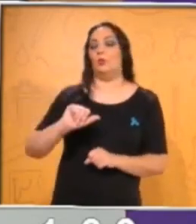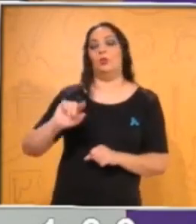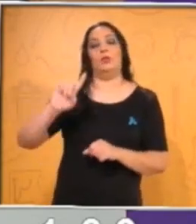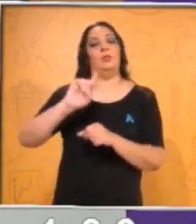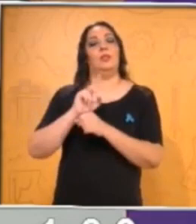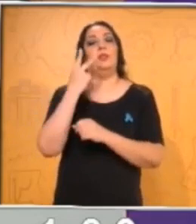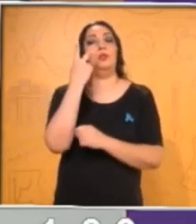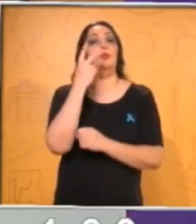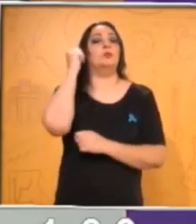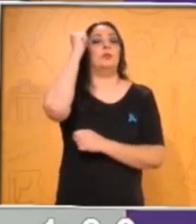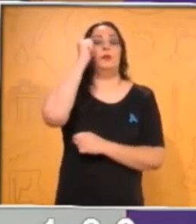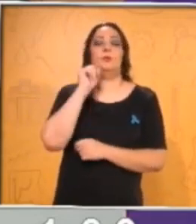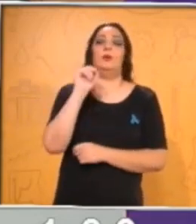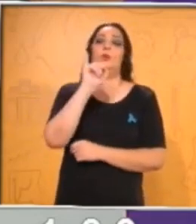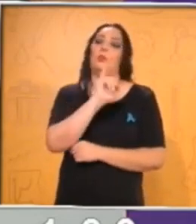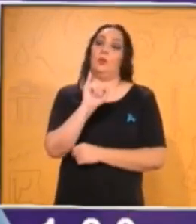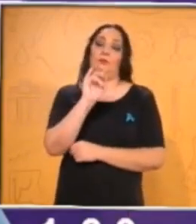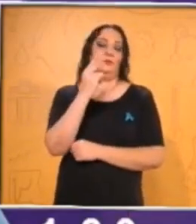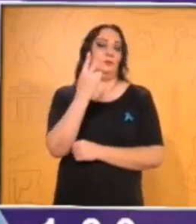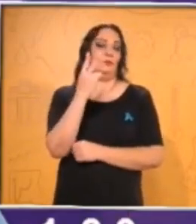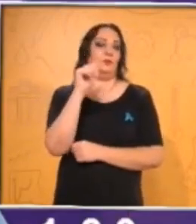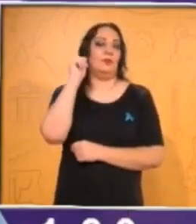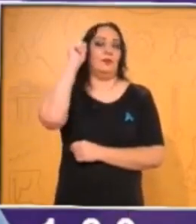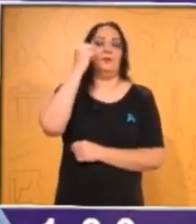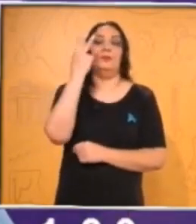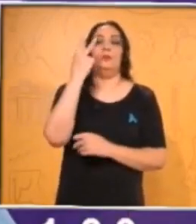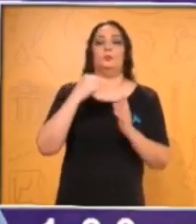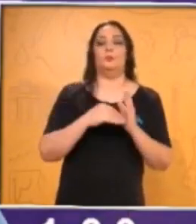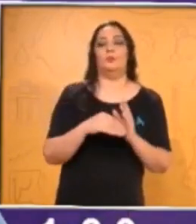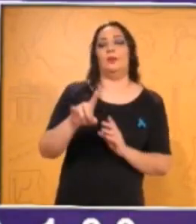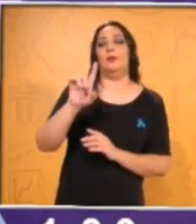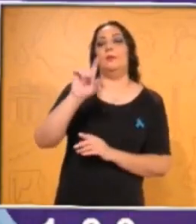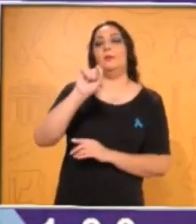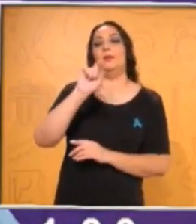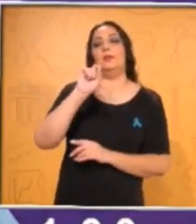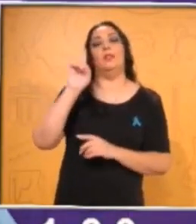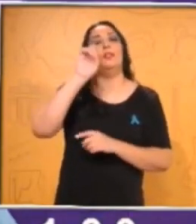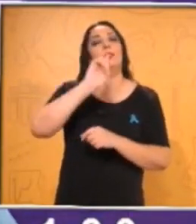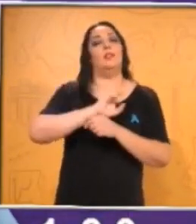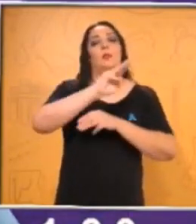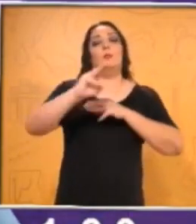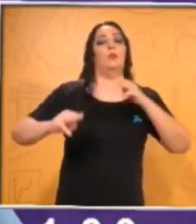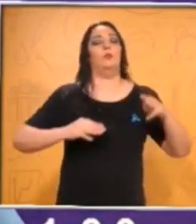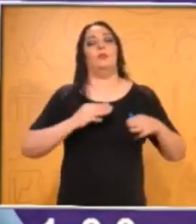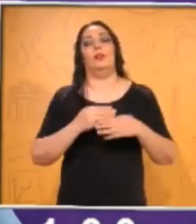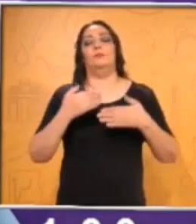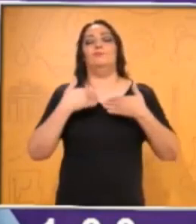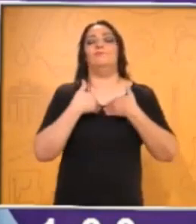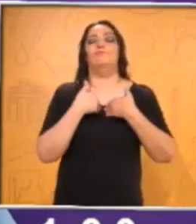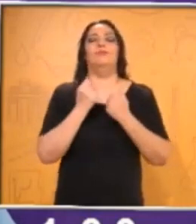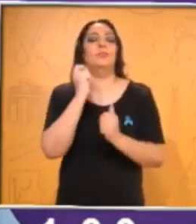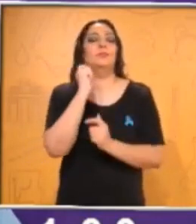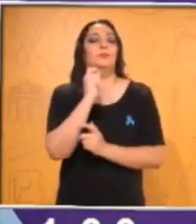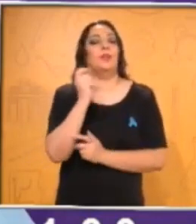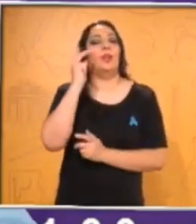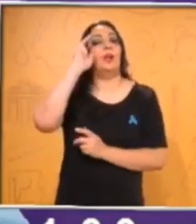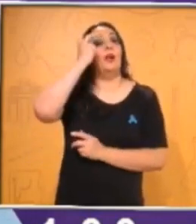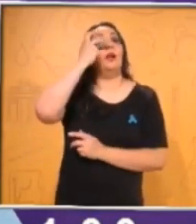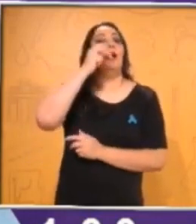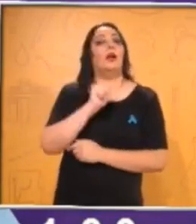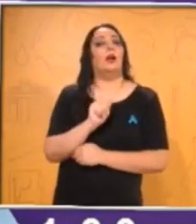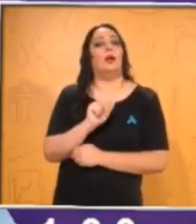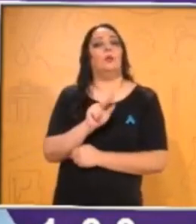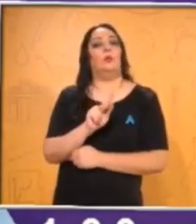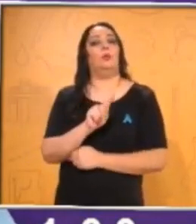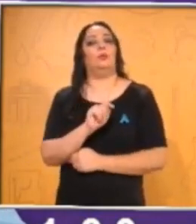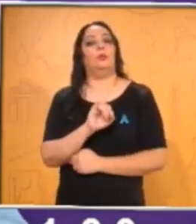2 de abril, jueves 2 de abril del 2020, Día Mundial de la Concientización del Autismo. Ahí para que lo